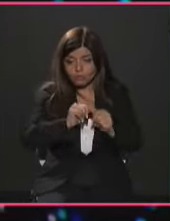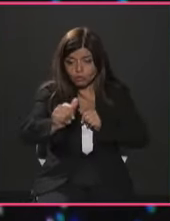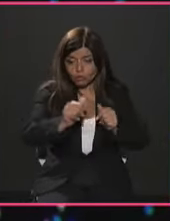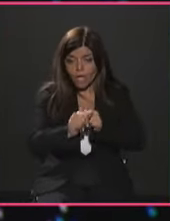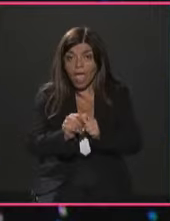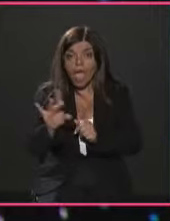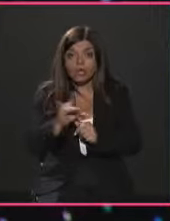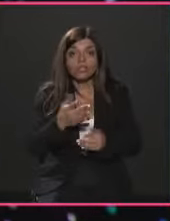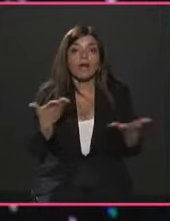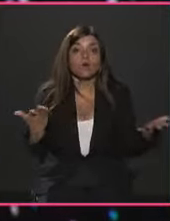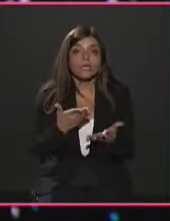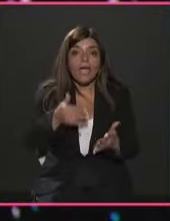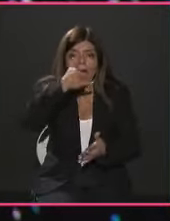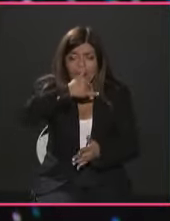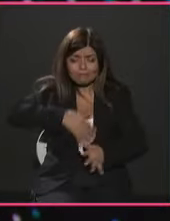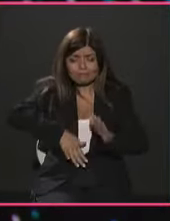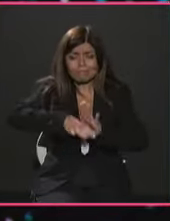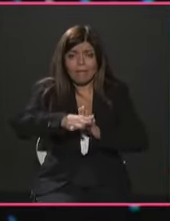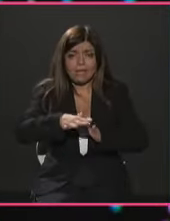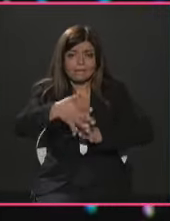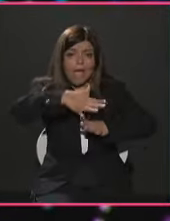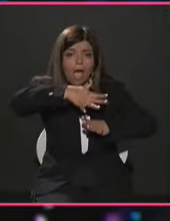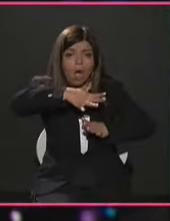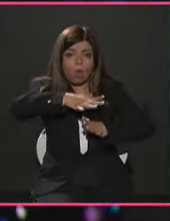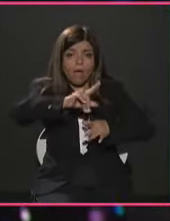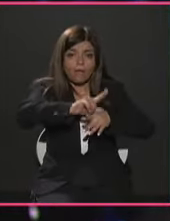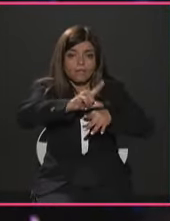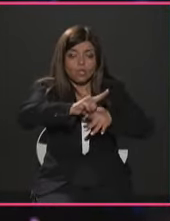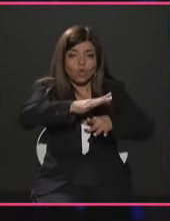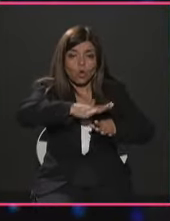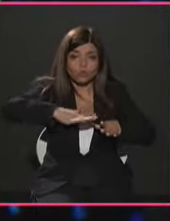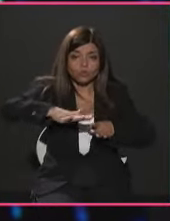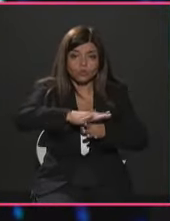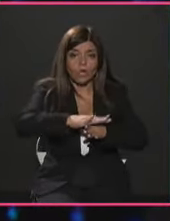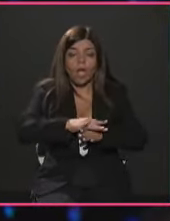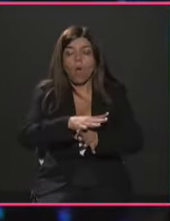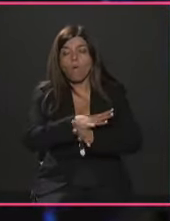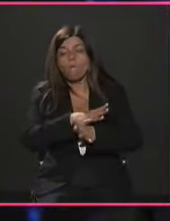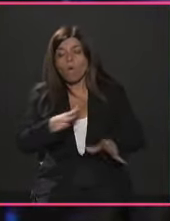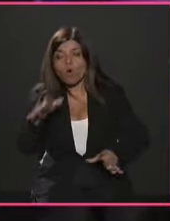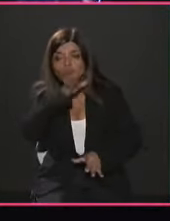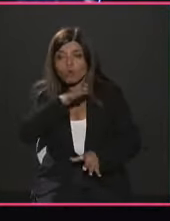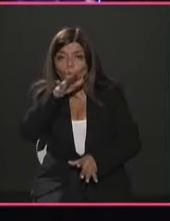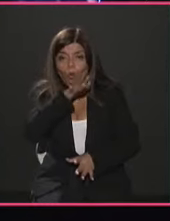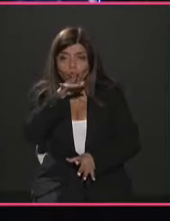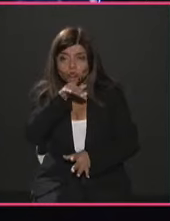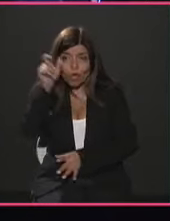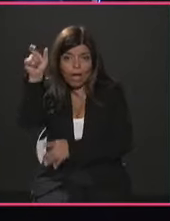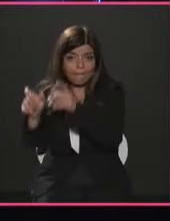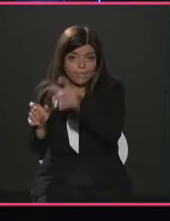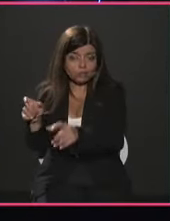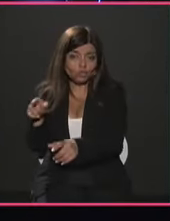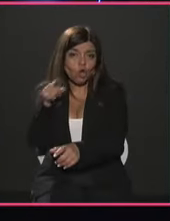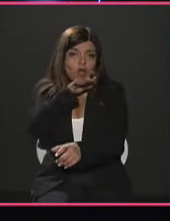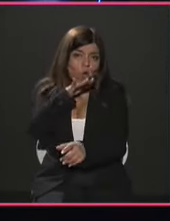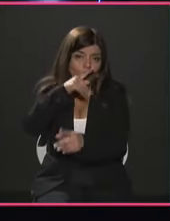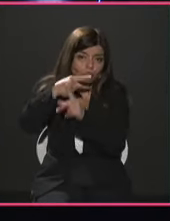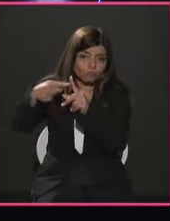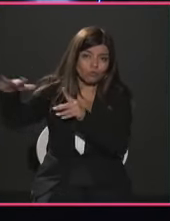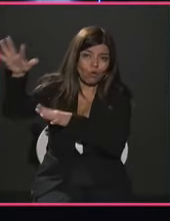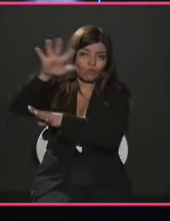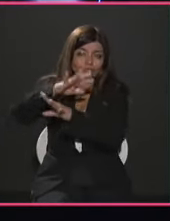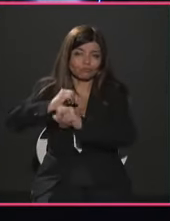las partes más contaminadas de esta ubicación si acá donde tuvimos mucho uso humano del medio ambiente y mucho